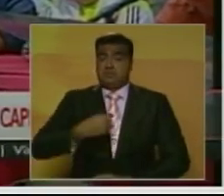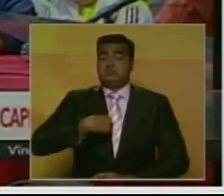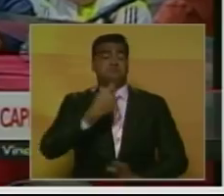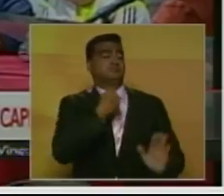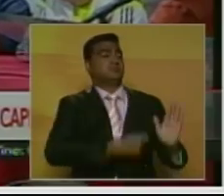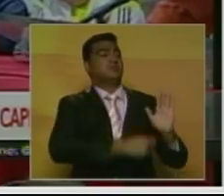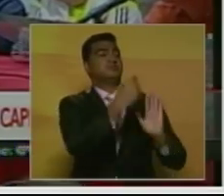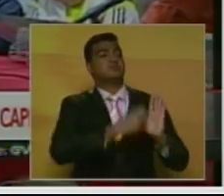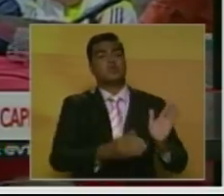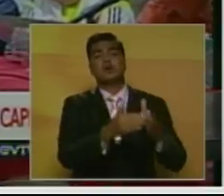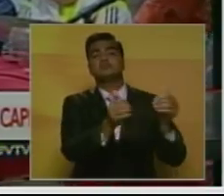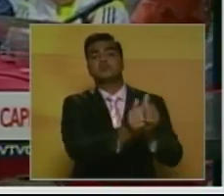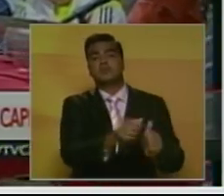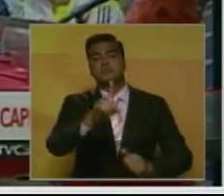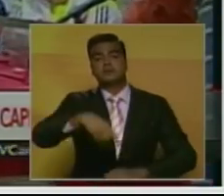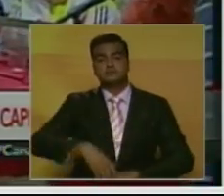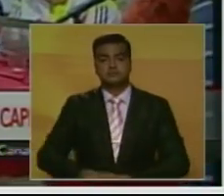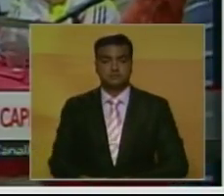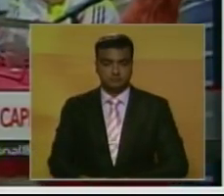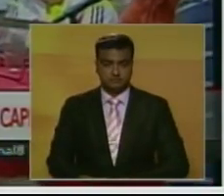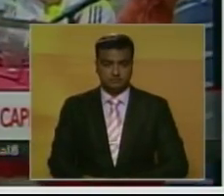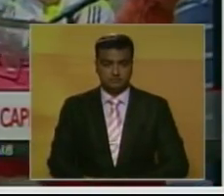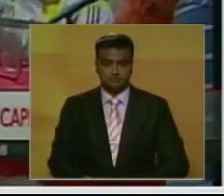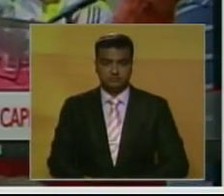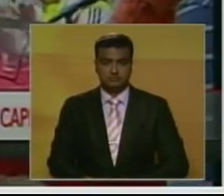ahí, hasta los de Anzoátegui.